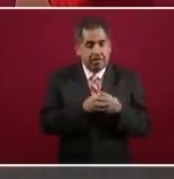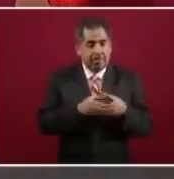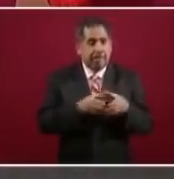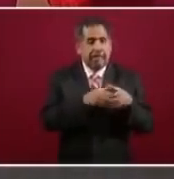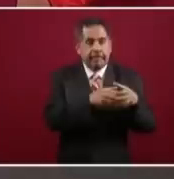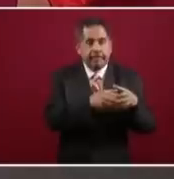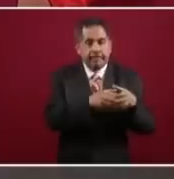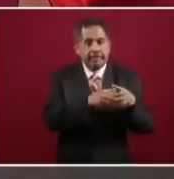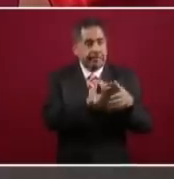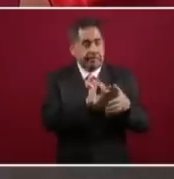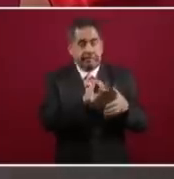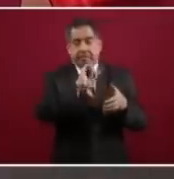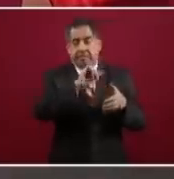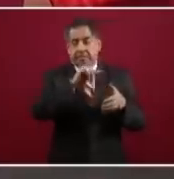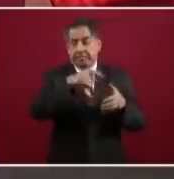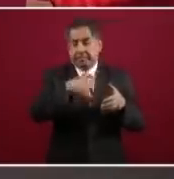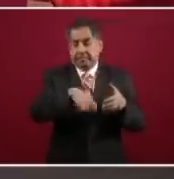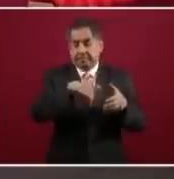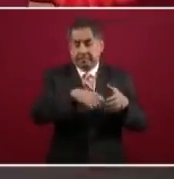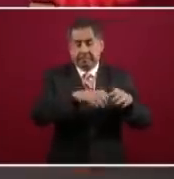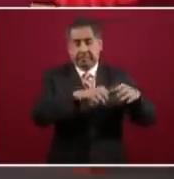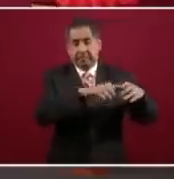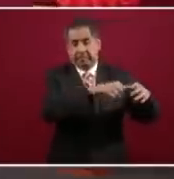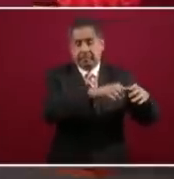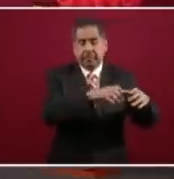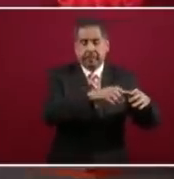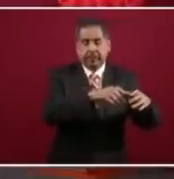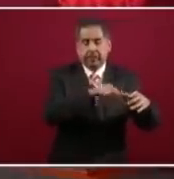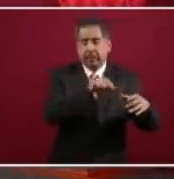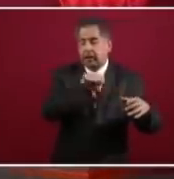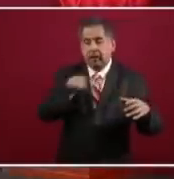a la aristocracia de ese entonces